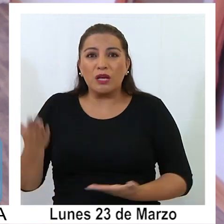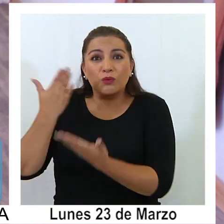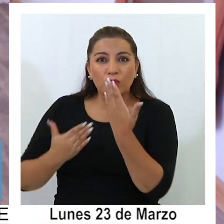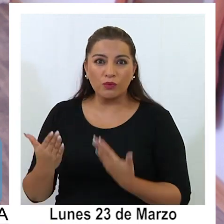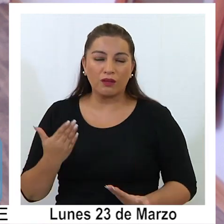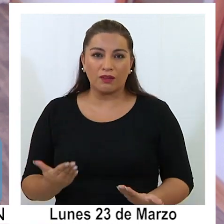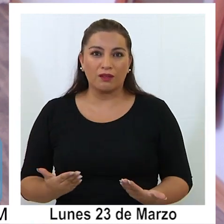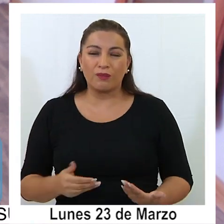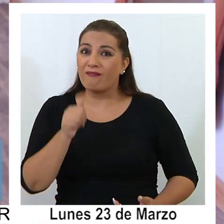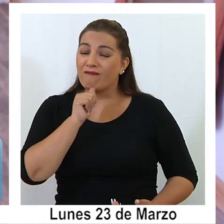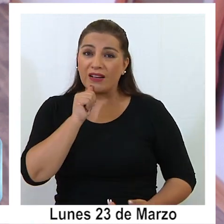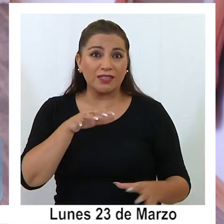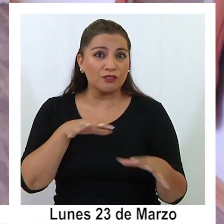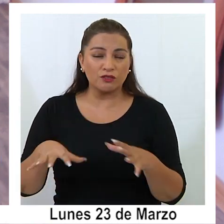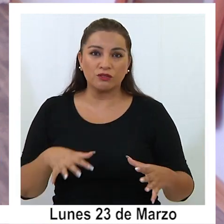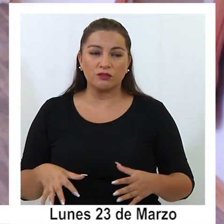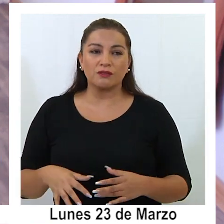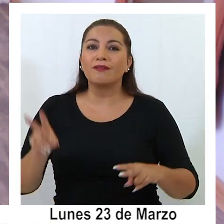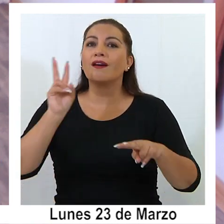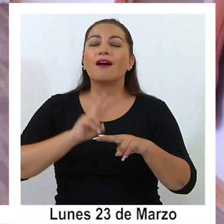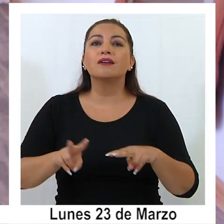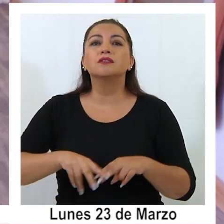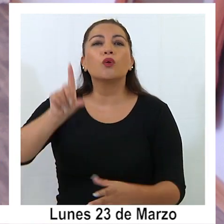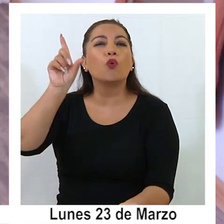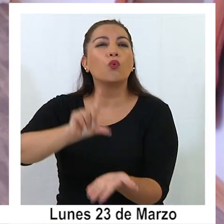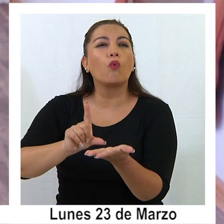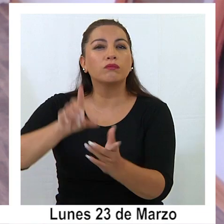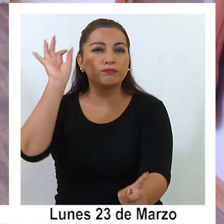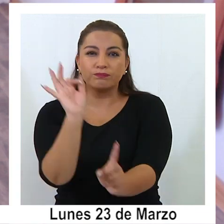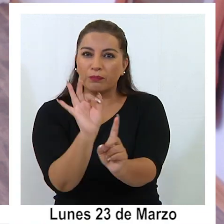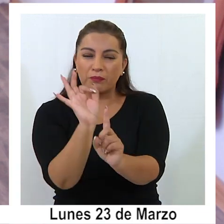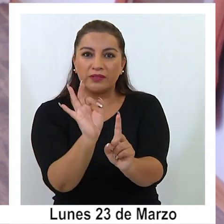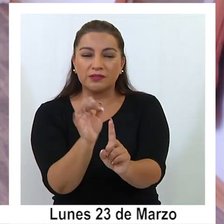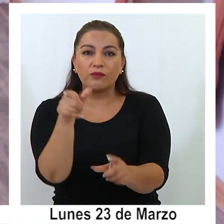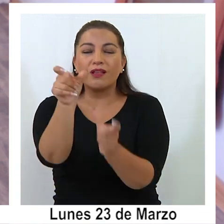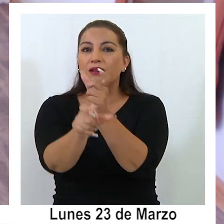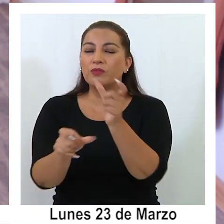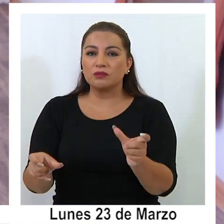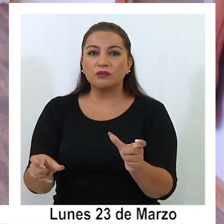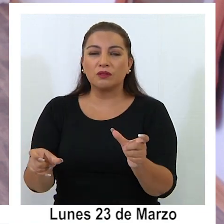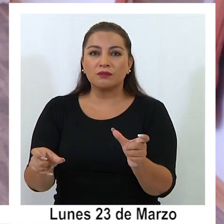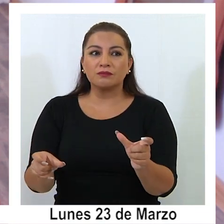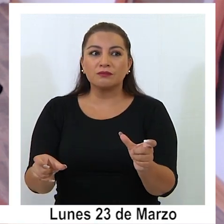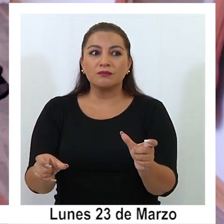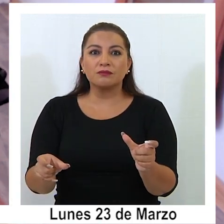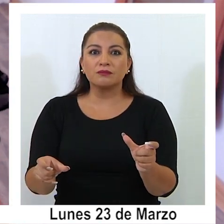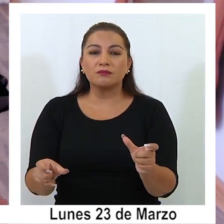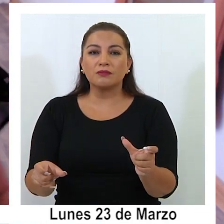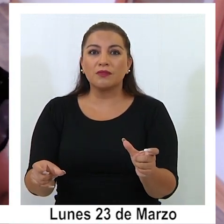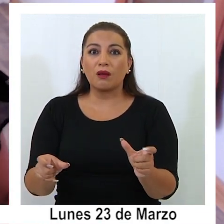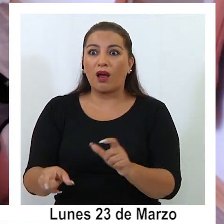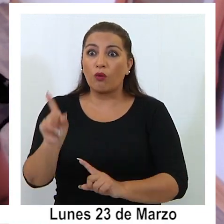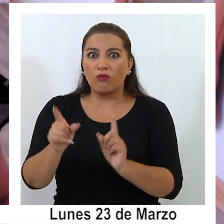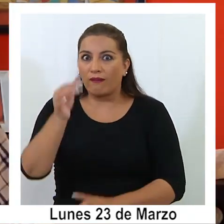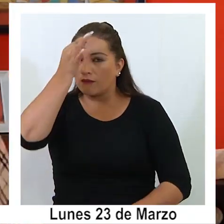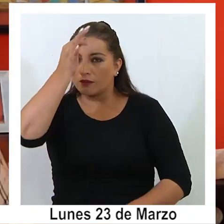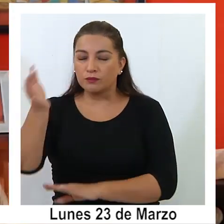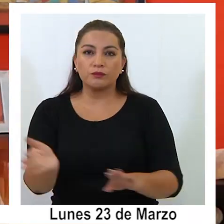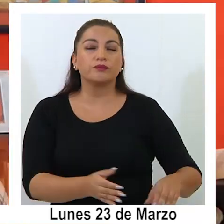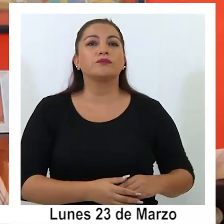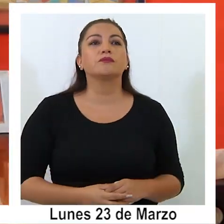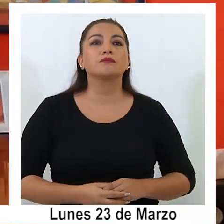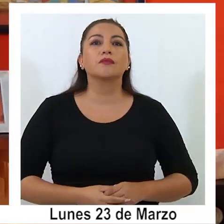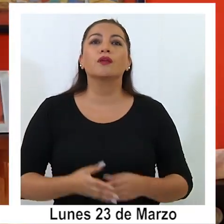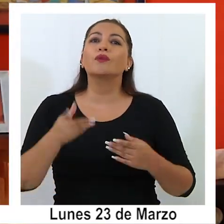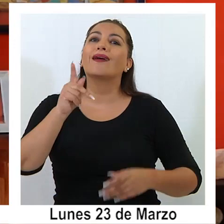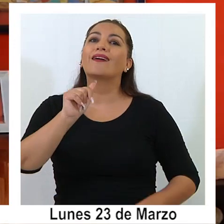viene, y la instalación de un lugar donde la gente pueda estar para el caso de los que están enfermos.